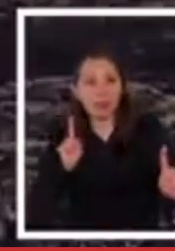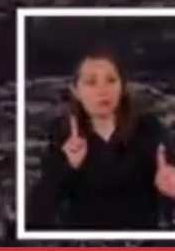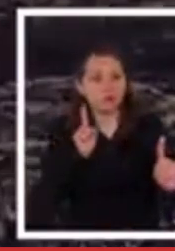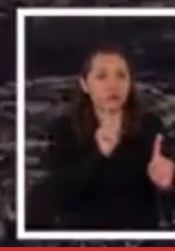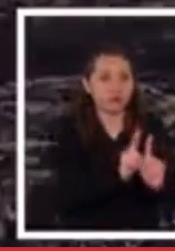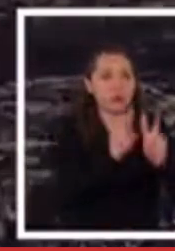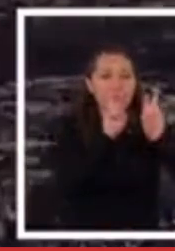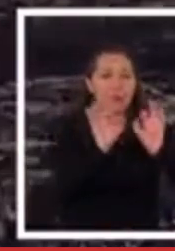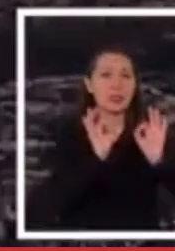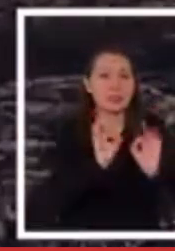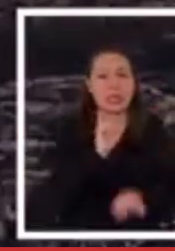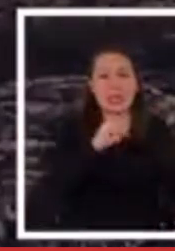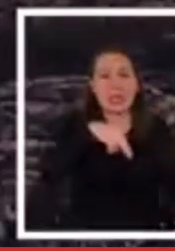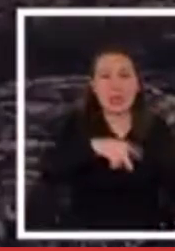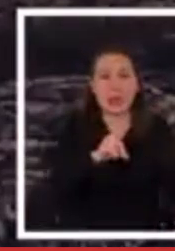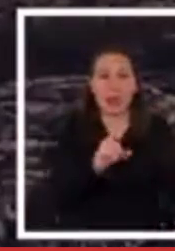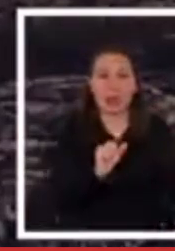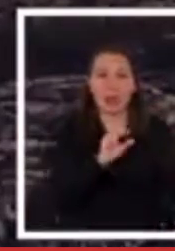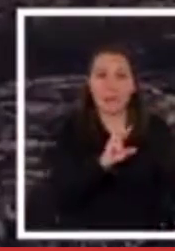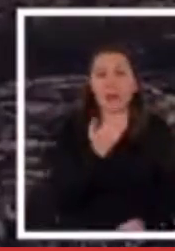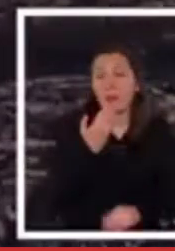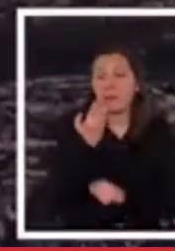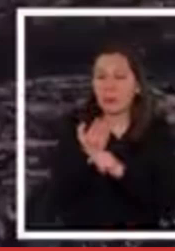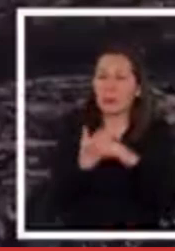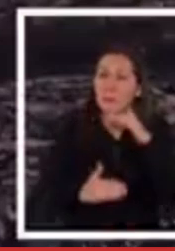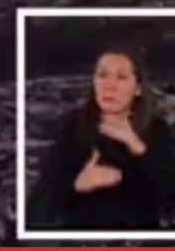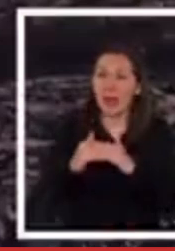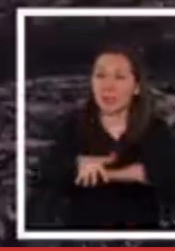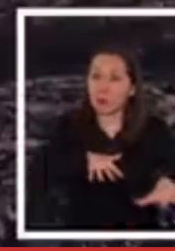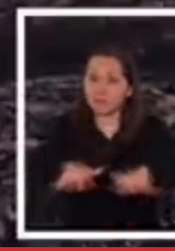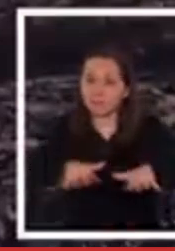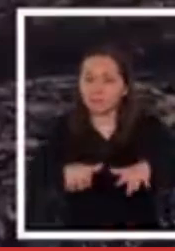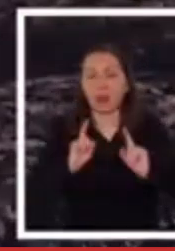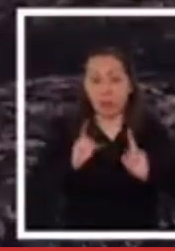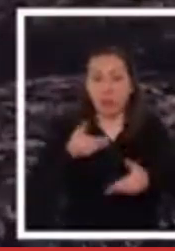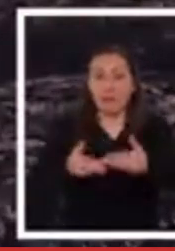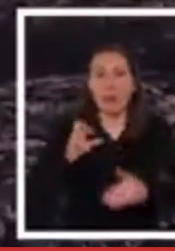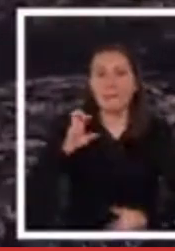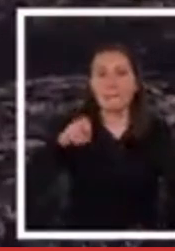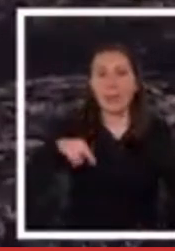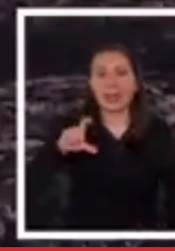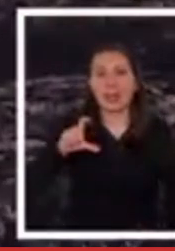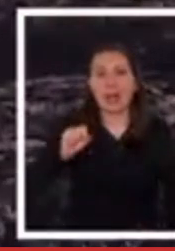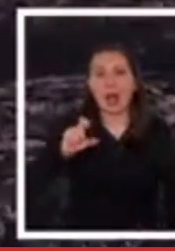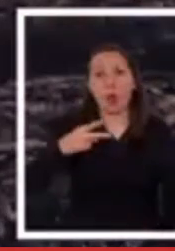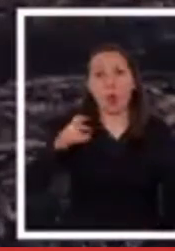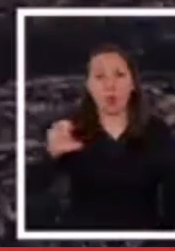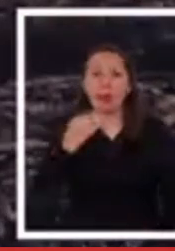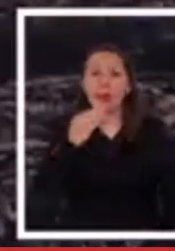con las áreas indap vamos a pedir el máximo de proactividad Por cierto en pencahue como lo estamos haciendo